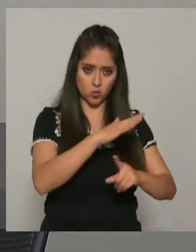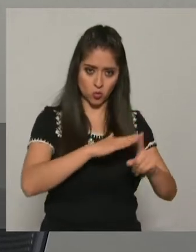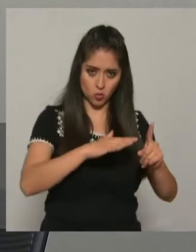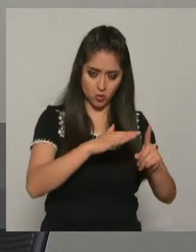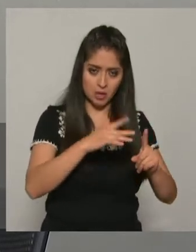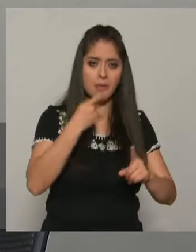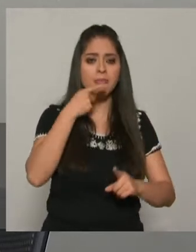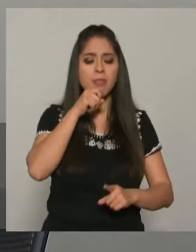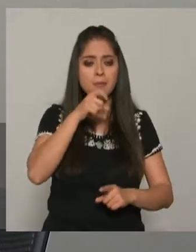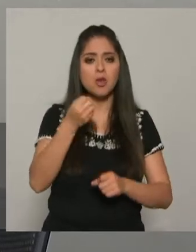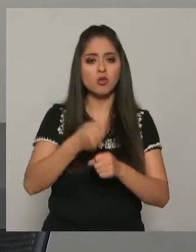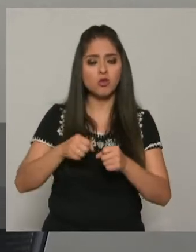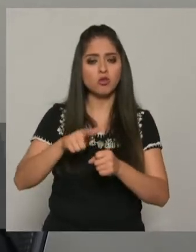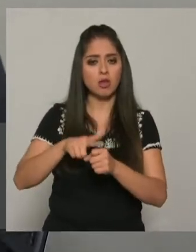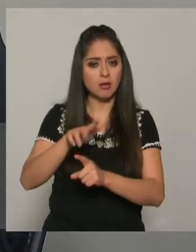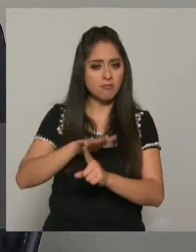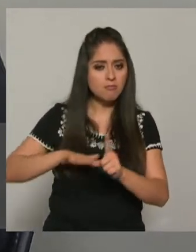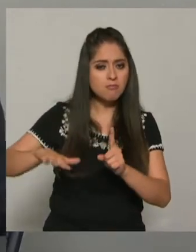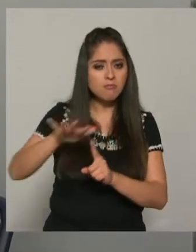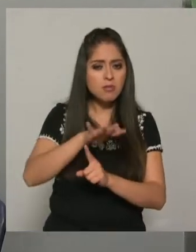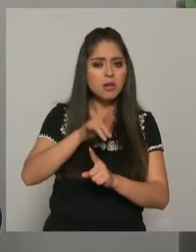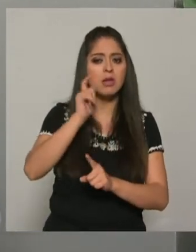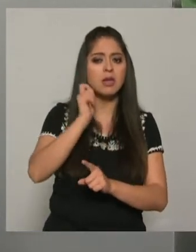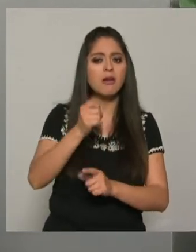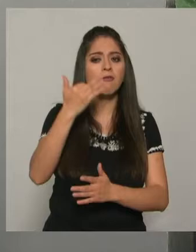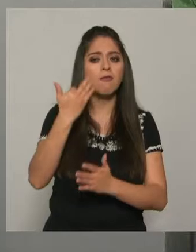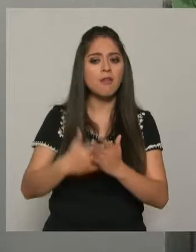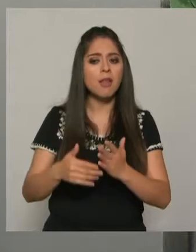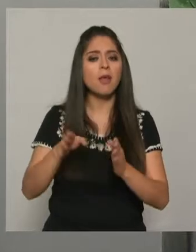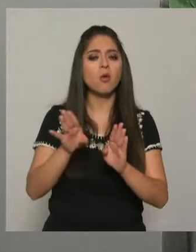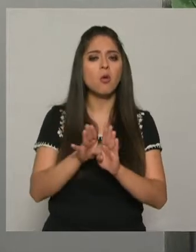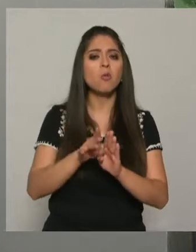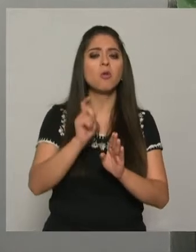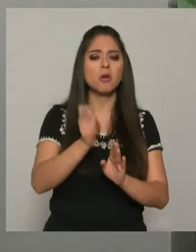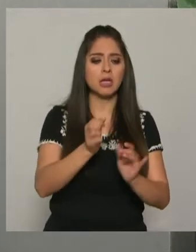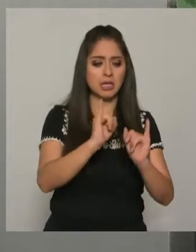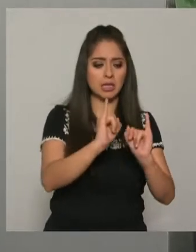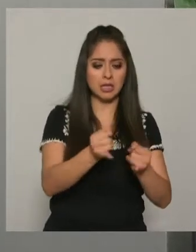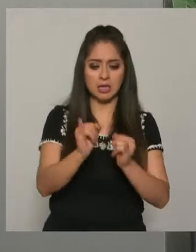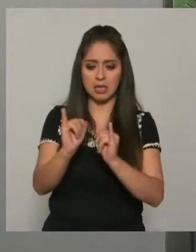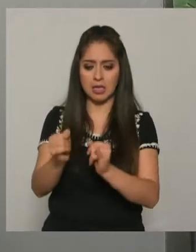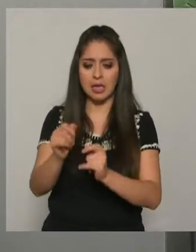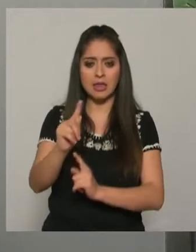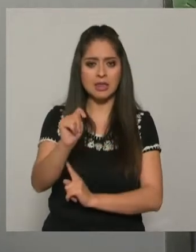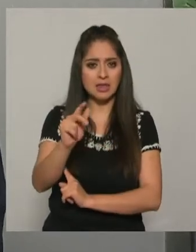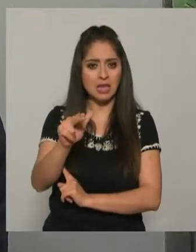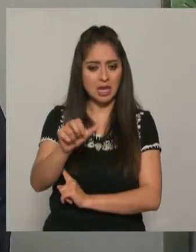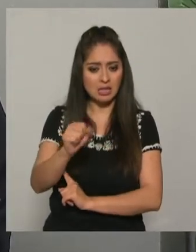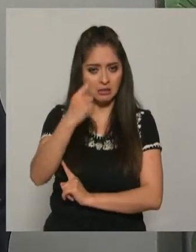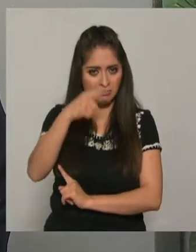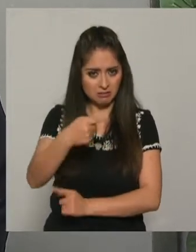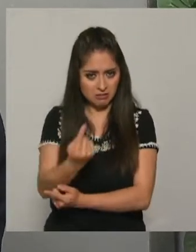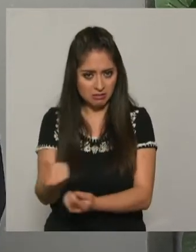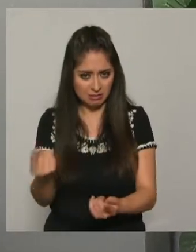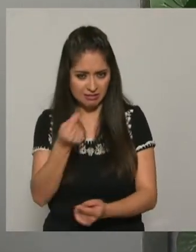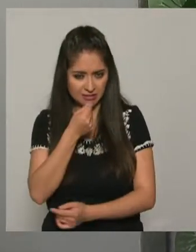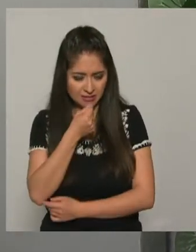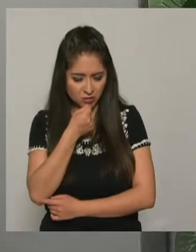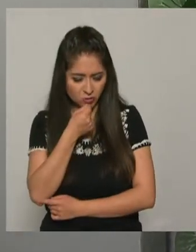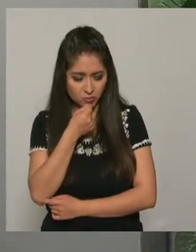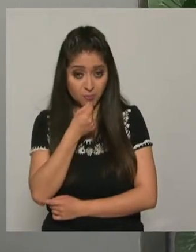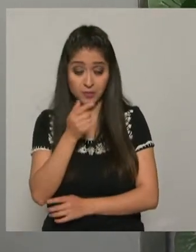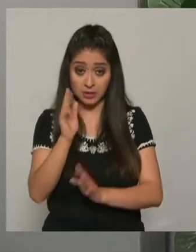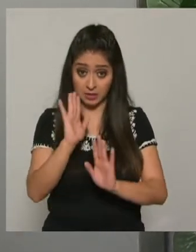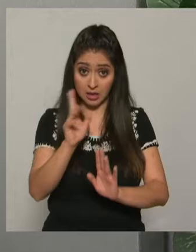qué? Porque proporciona la imagen de legitimidad a las identidades trans infantiles. Y dos, este reconocimiento